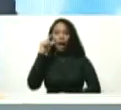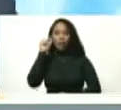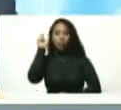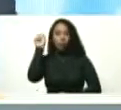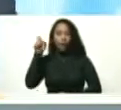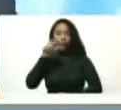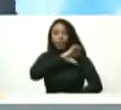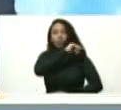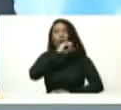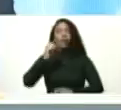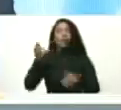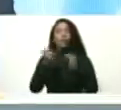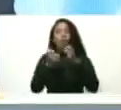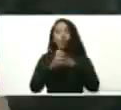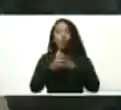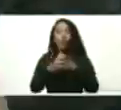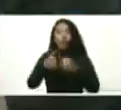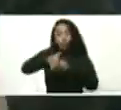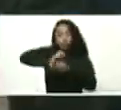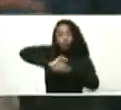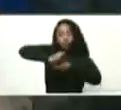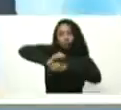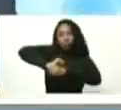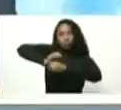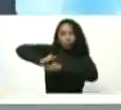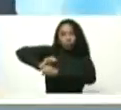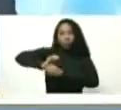Cámara Venezolana del Envase, CABENVASE.